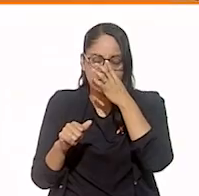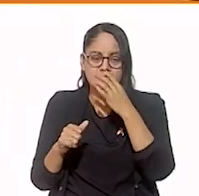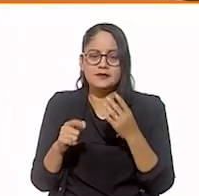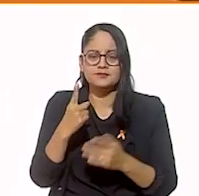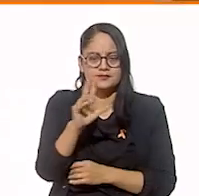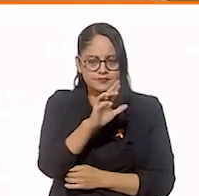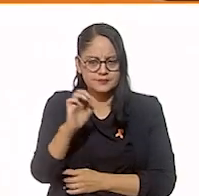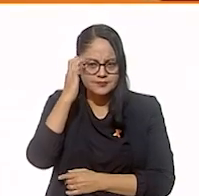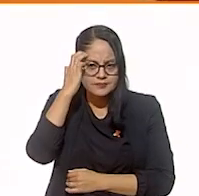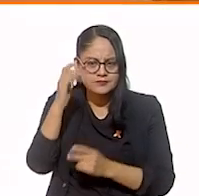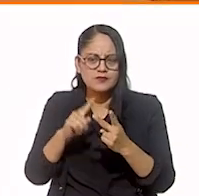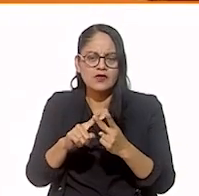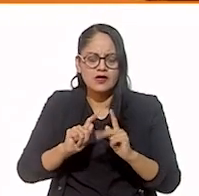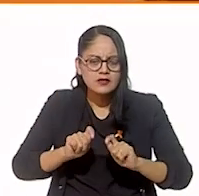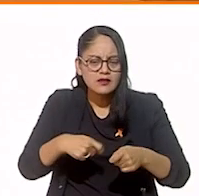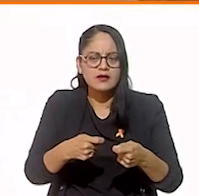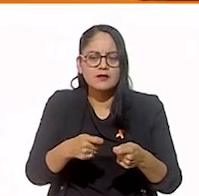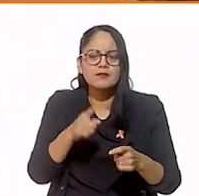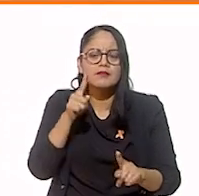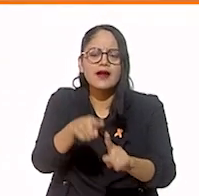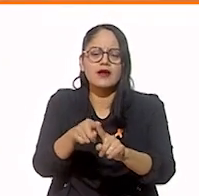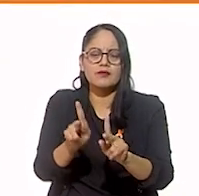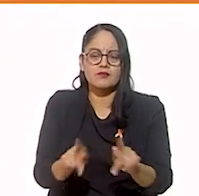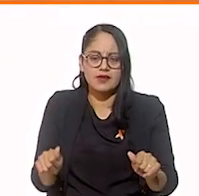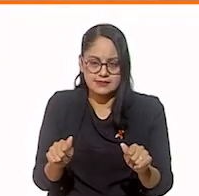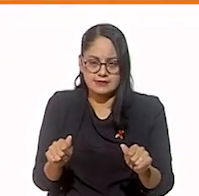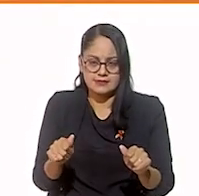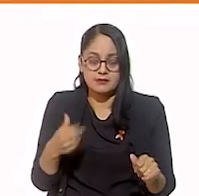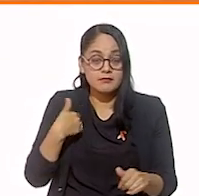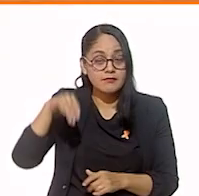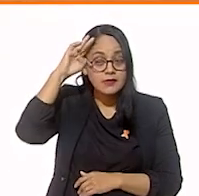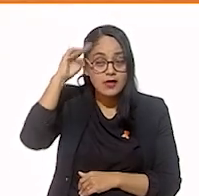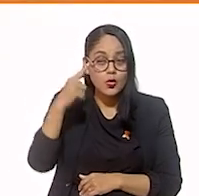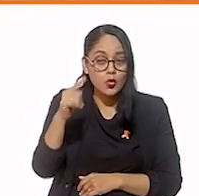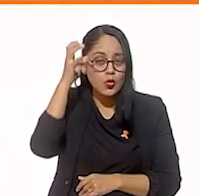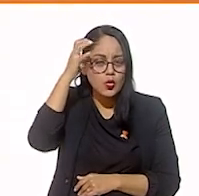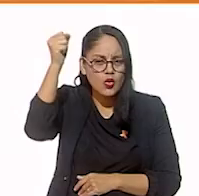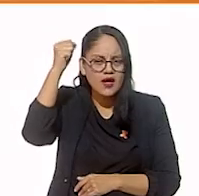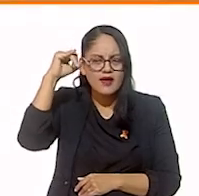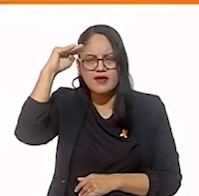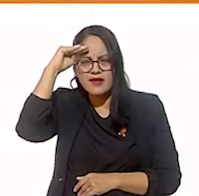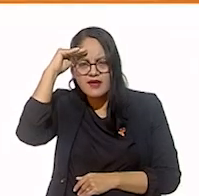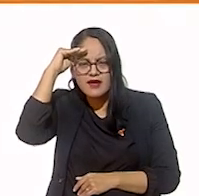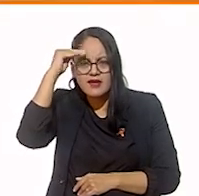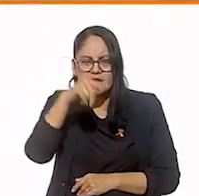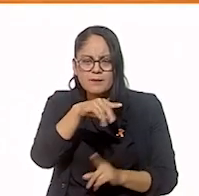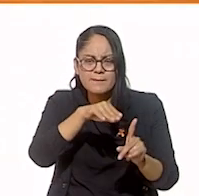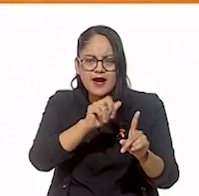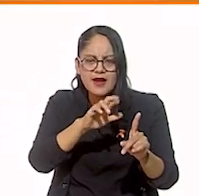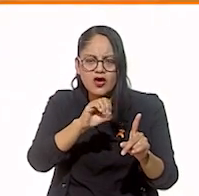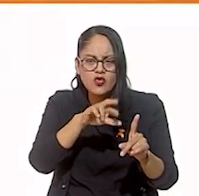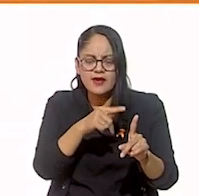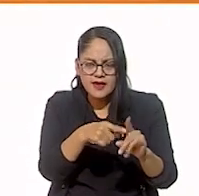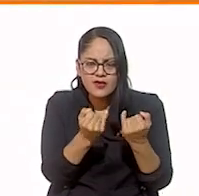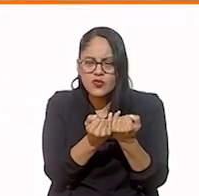un reconocimiento, un impulso a figuras que apuestan por la paz. No es sencillamente un concepto que se pueda relacionar directamente con María Corina Machado, que ha